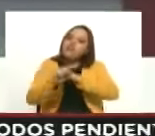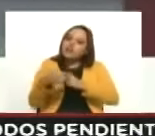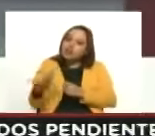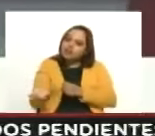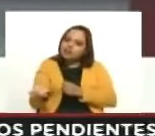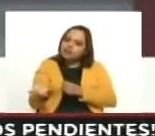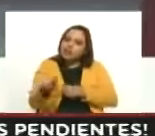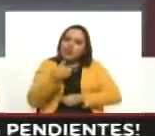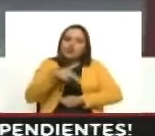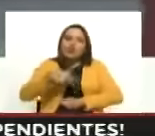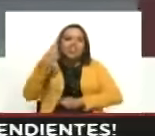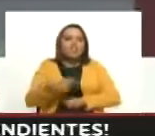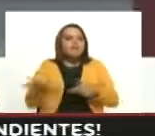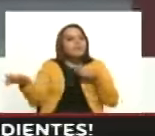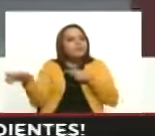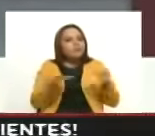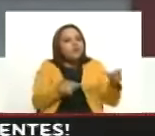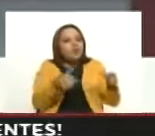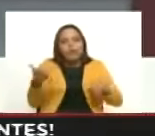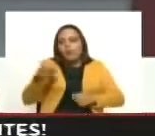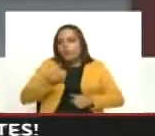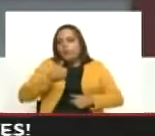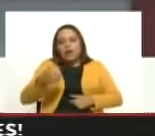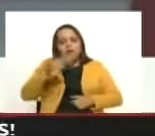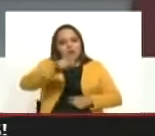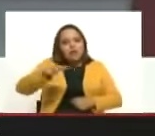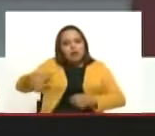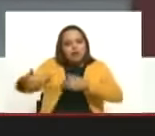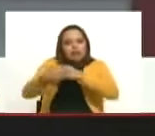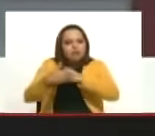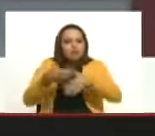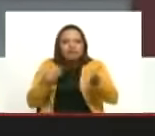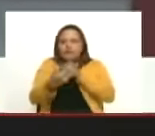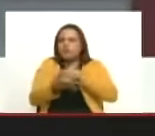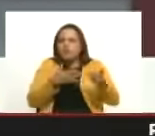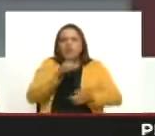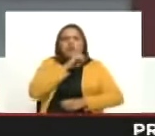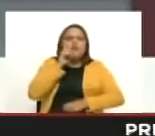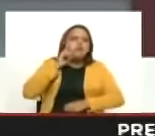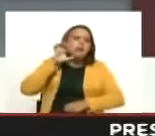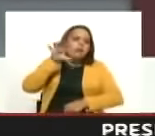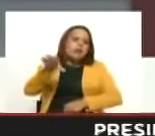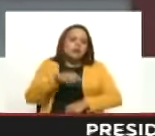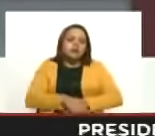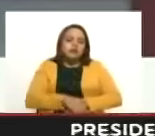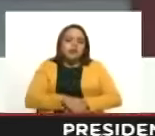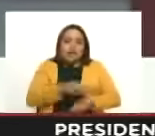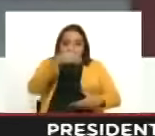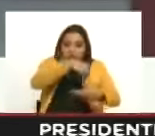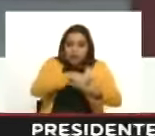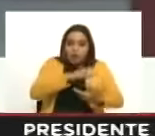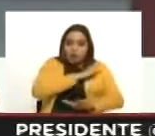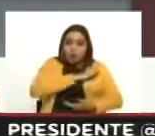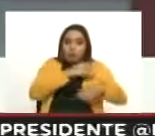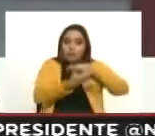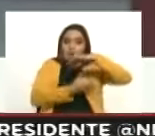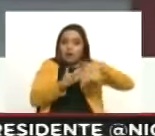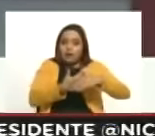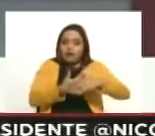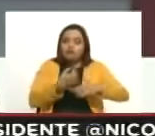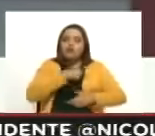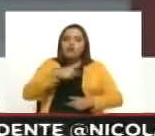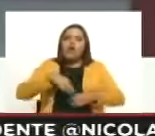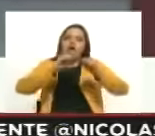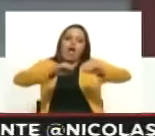eso nosotros debemos estar preparados contra cualquier enemigo, llámese como se llame. Y a los enemigos internos, a los adversarios internos se lo